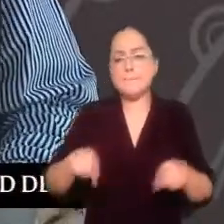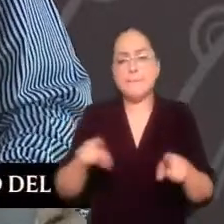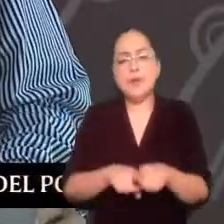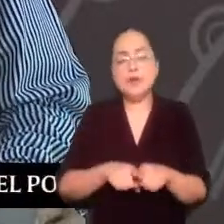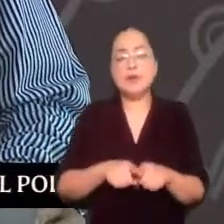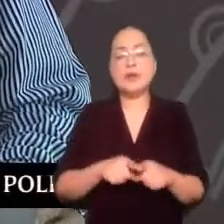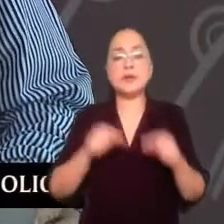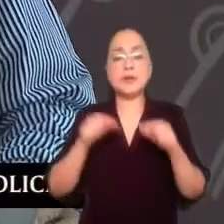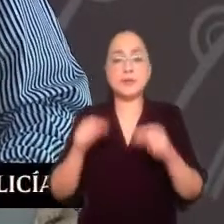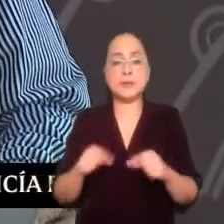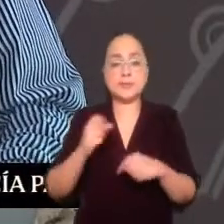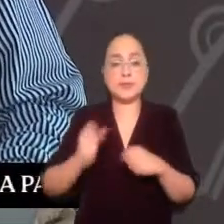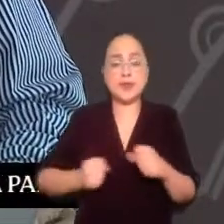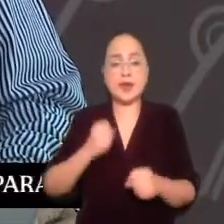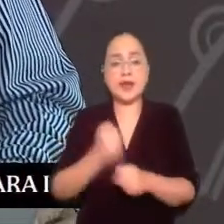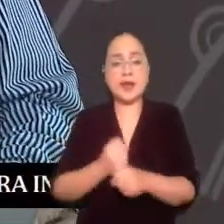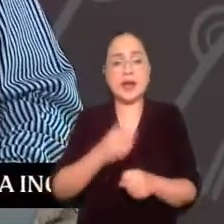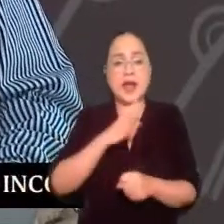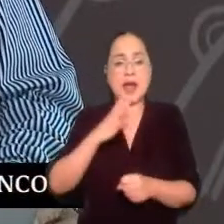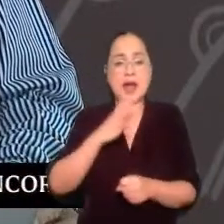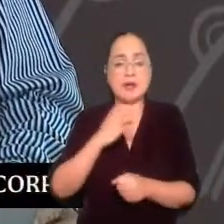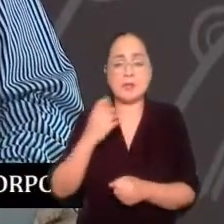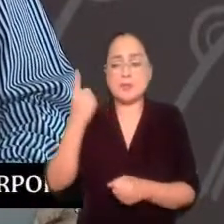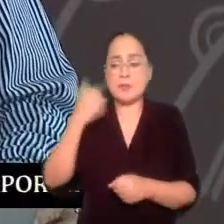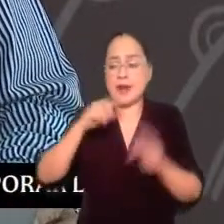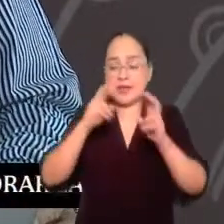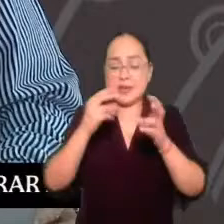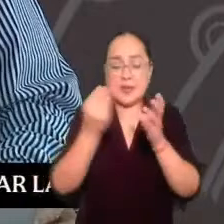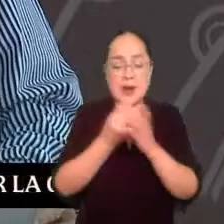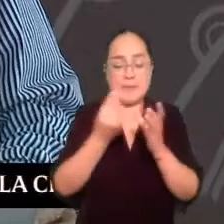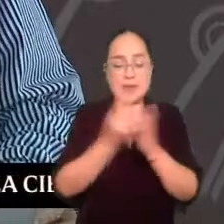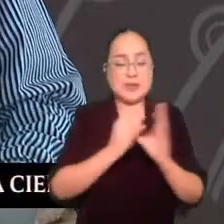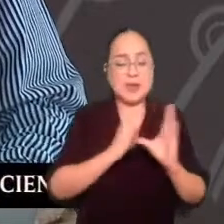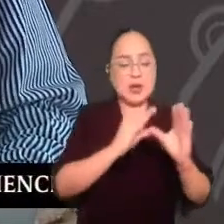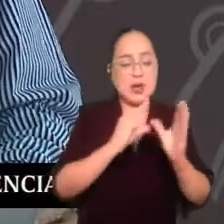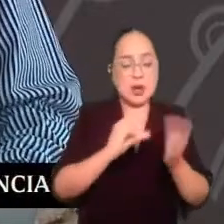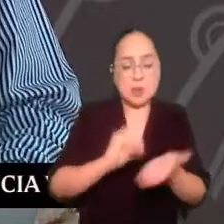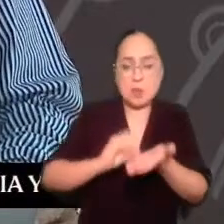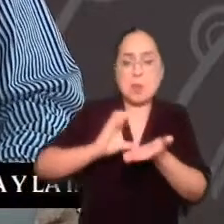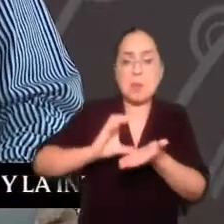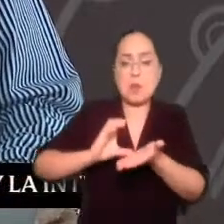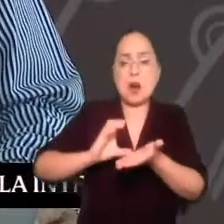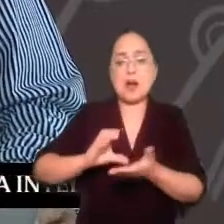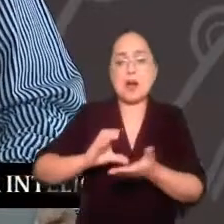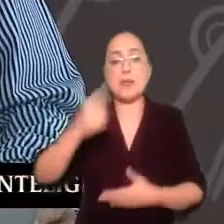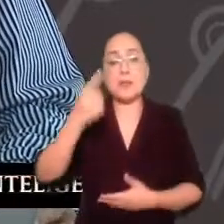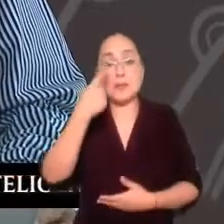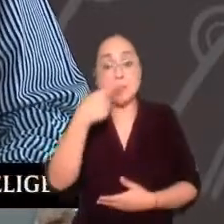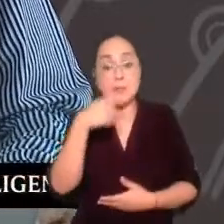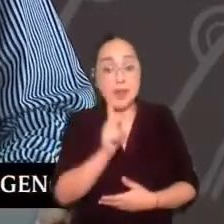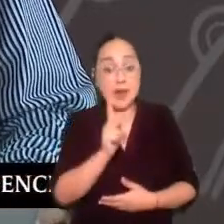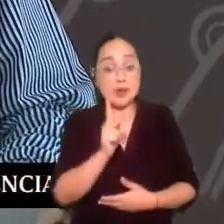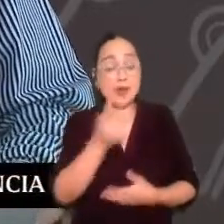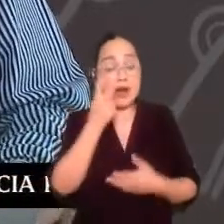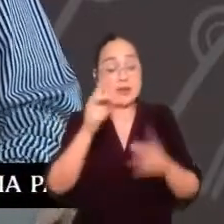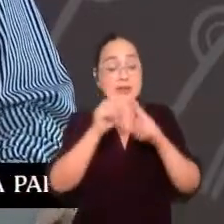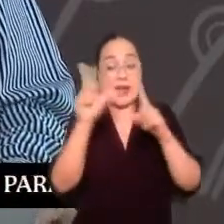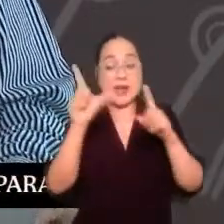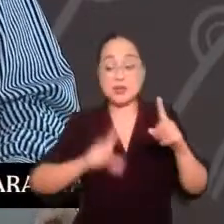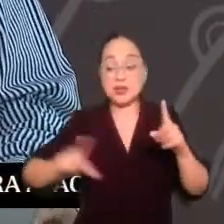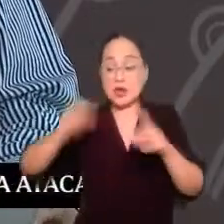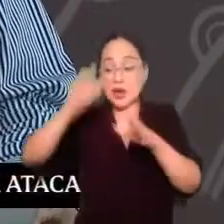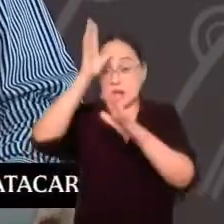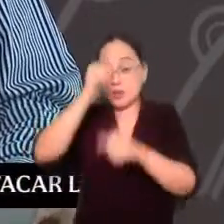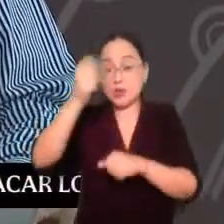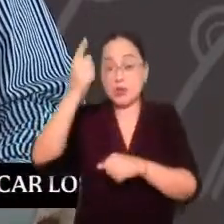en lo que es la partida de capacitación. Hay una partida para mejorar, pero este es un acuerdo nacional que tenemos, mejorar los sueldos